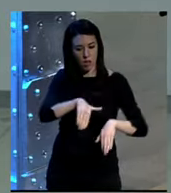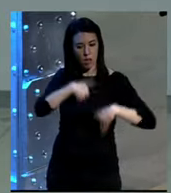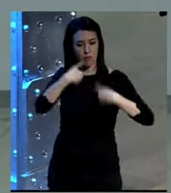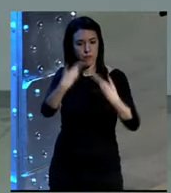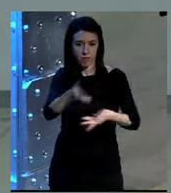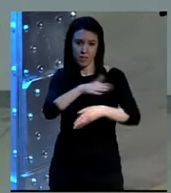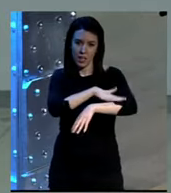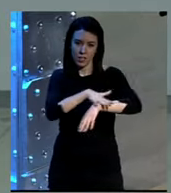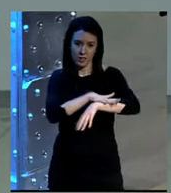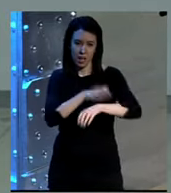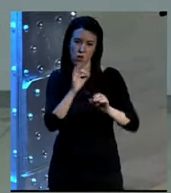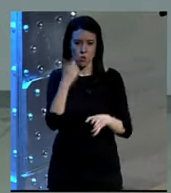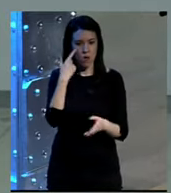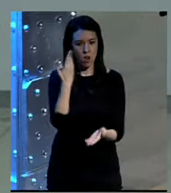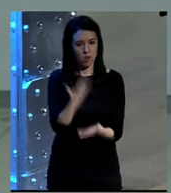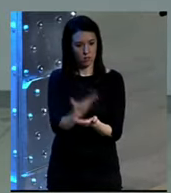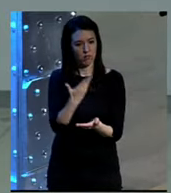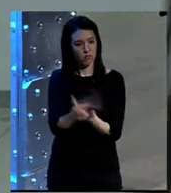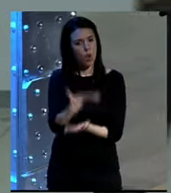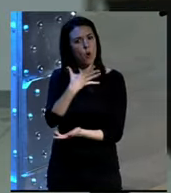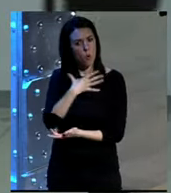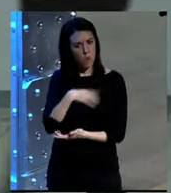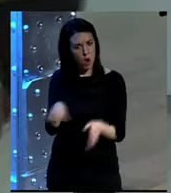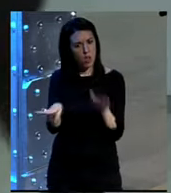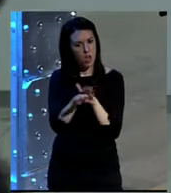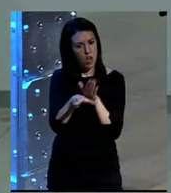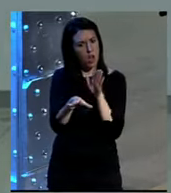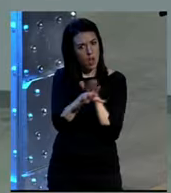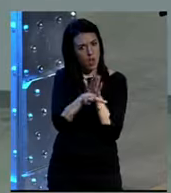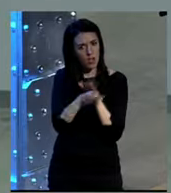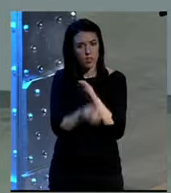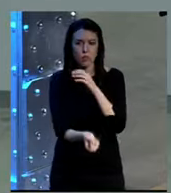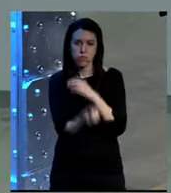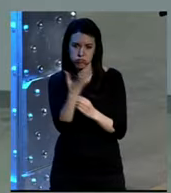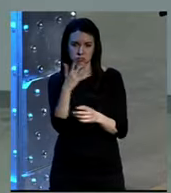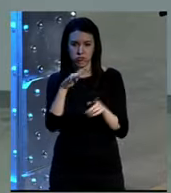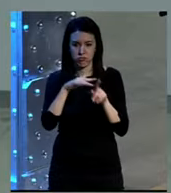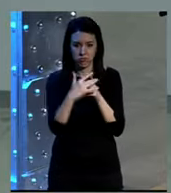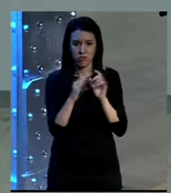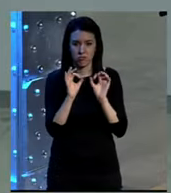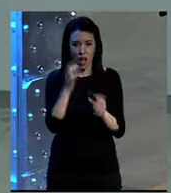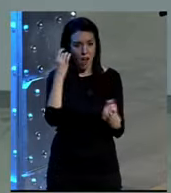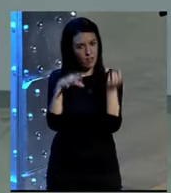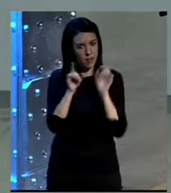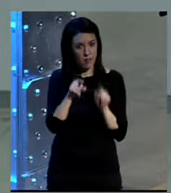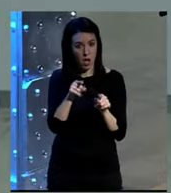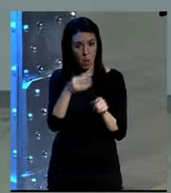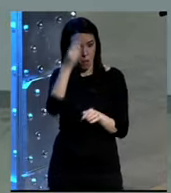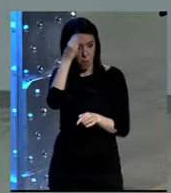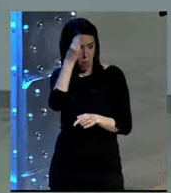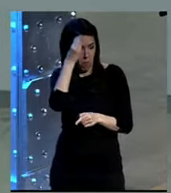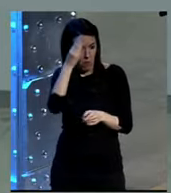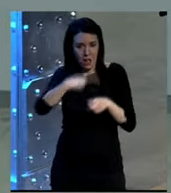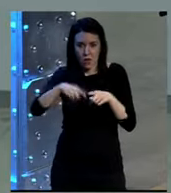para demostrar que es posible y que es viable generar esa actividad. Bueno, pues me parece que son datos